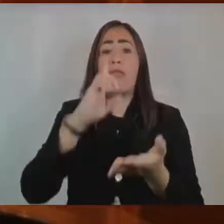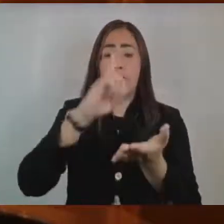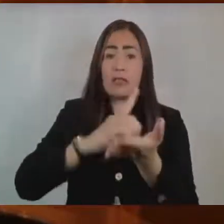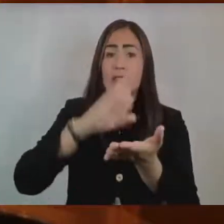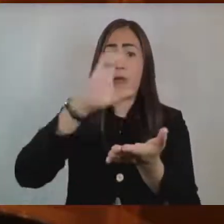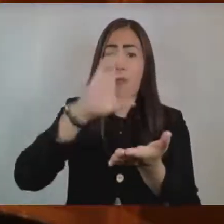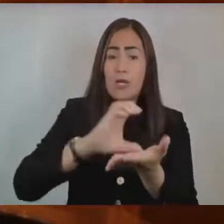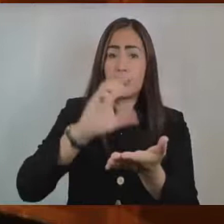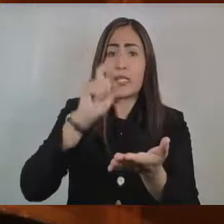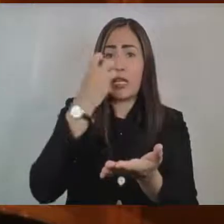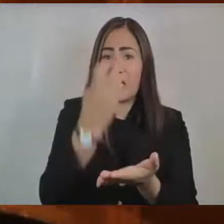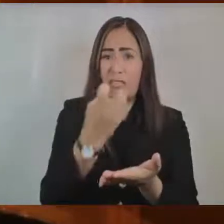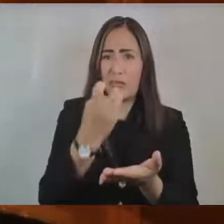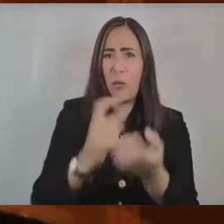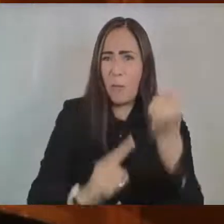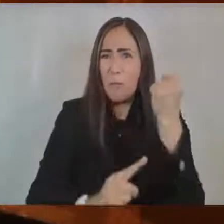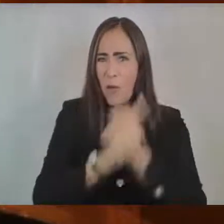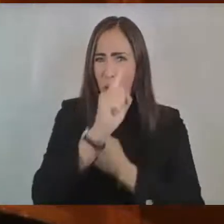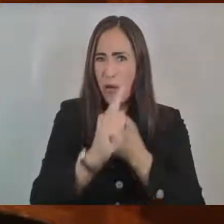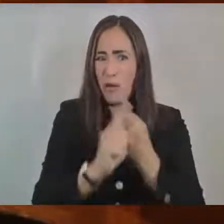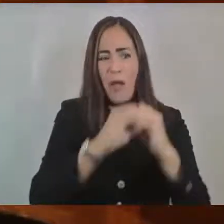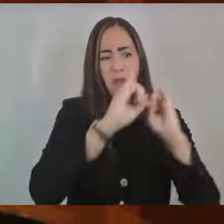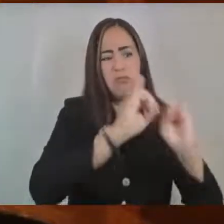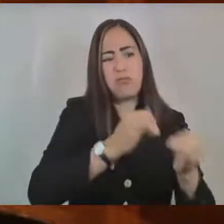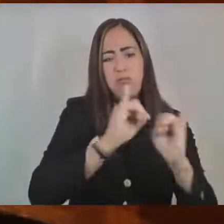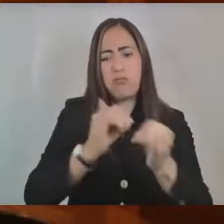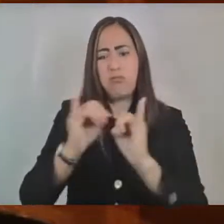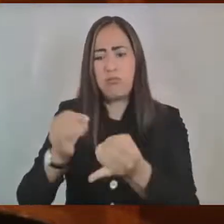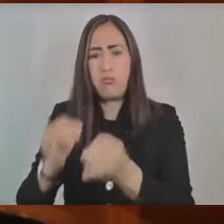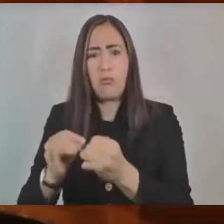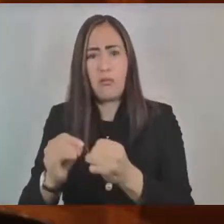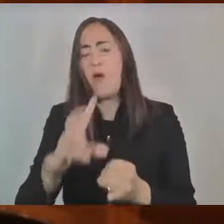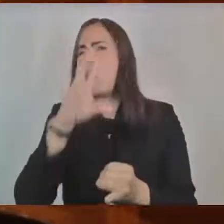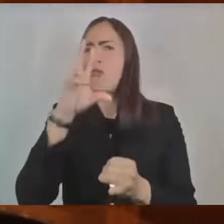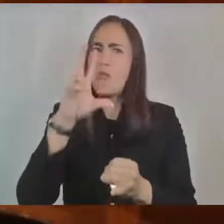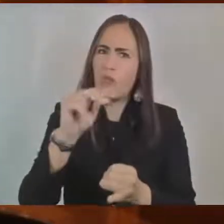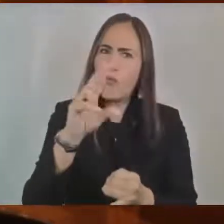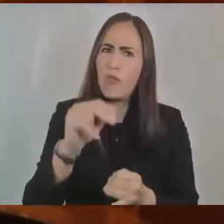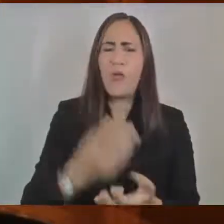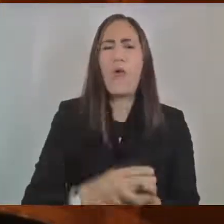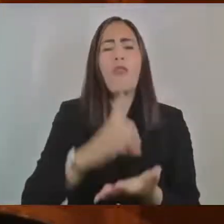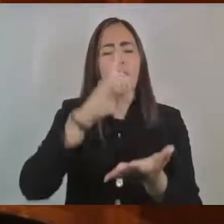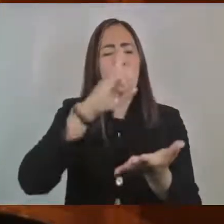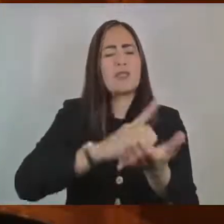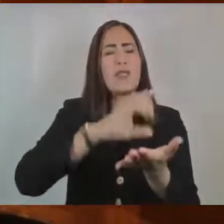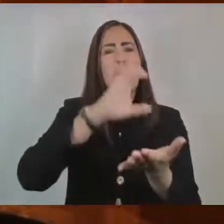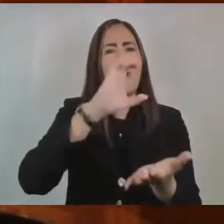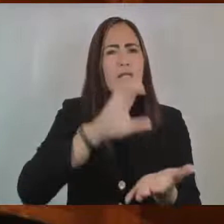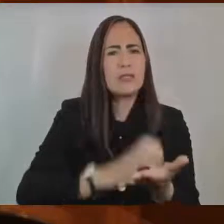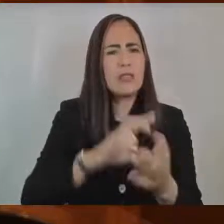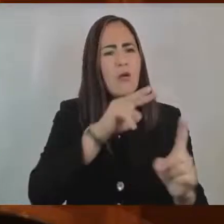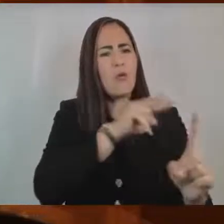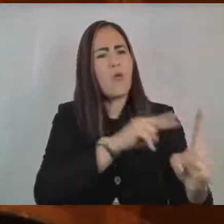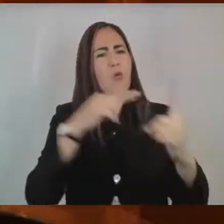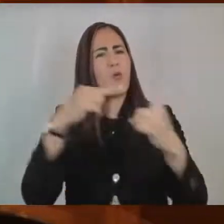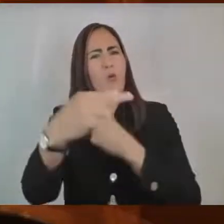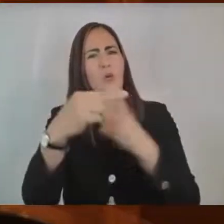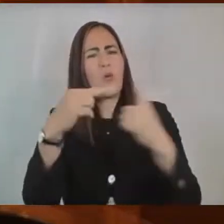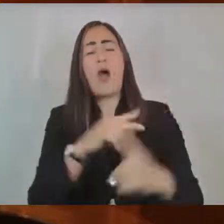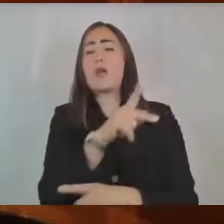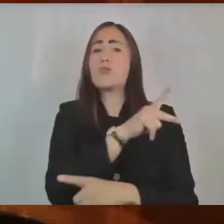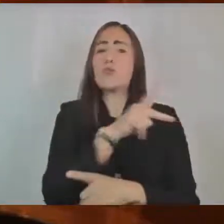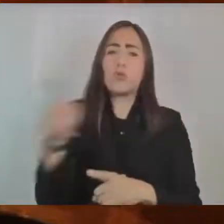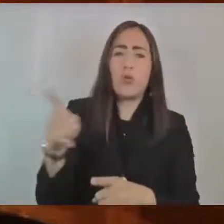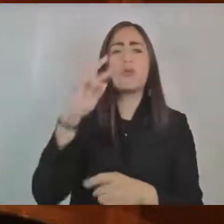discapacidad es una problemática individual y migrar a una perspectiva de discapacidad que no responsabiliza